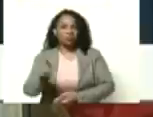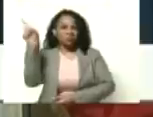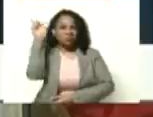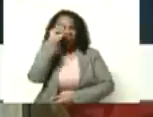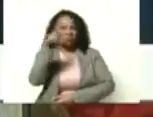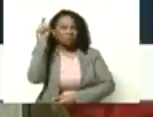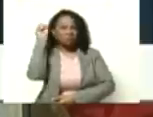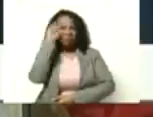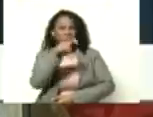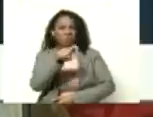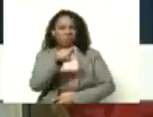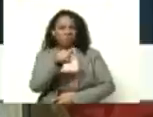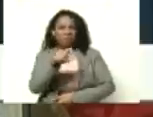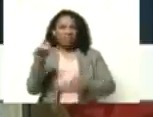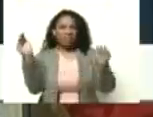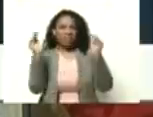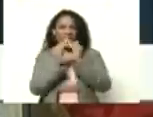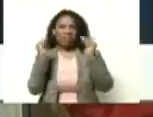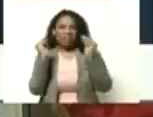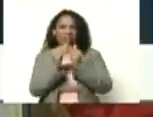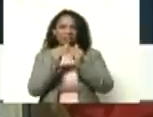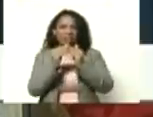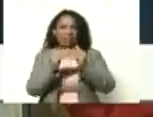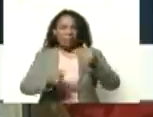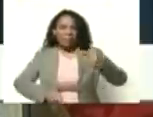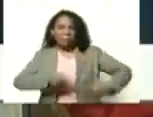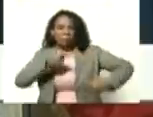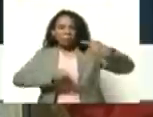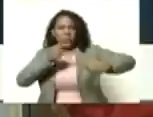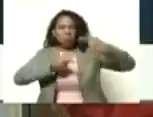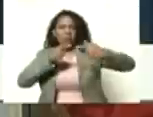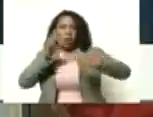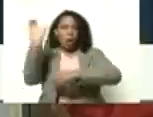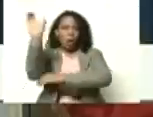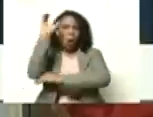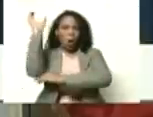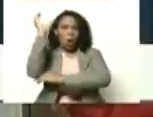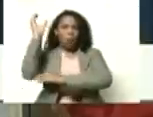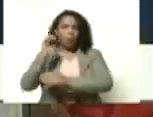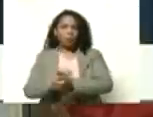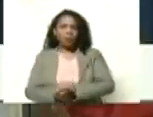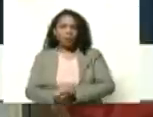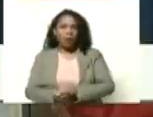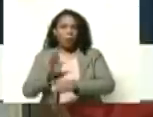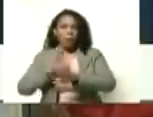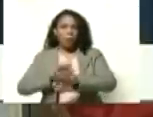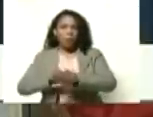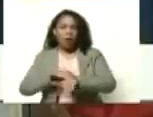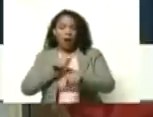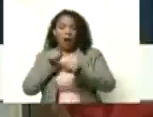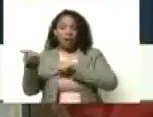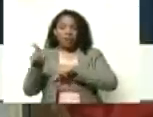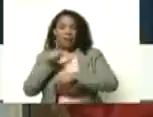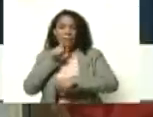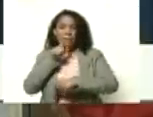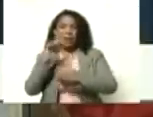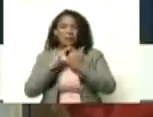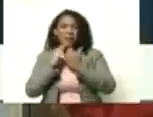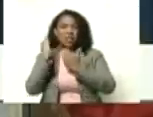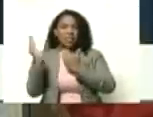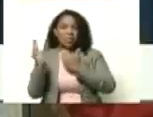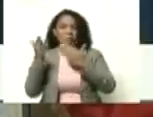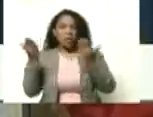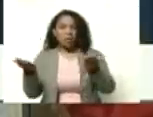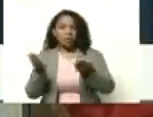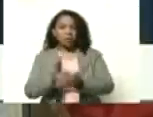de las casas de piqué de colombia porque ese ha sido el mal vecino que